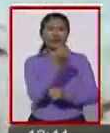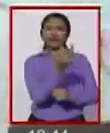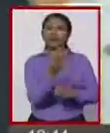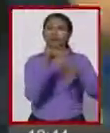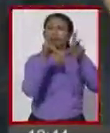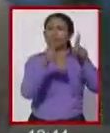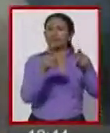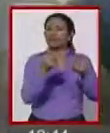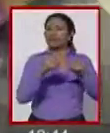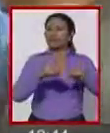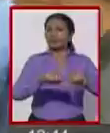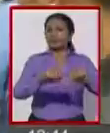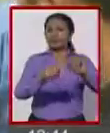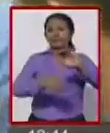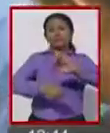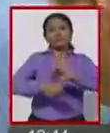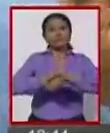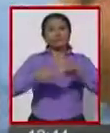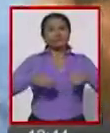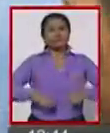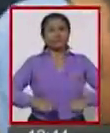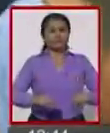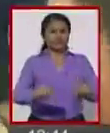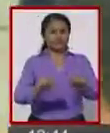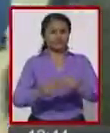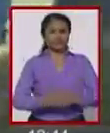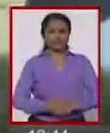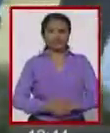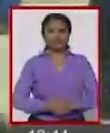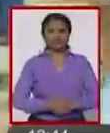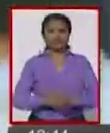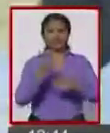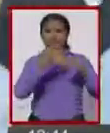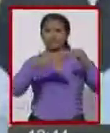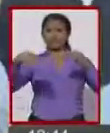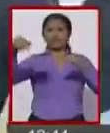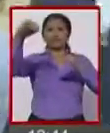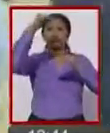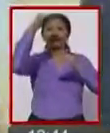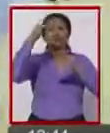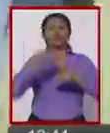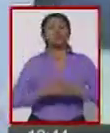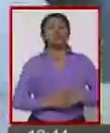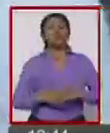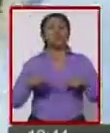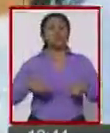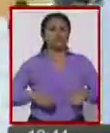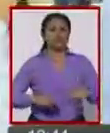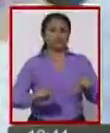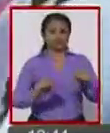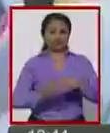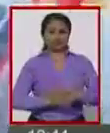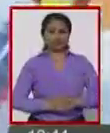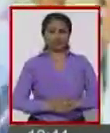algunas personas que todavía quedaban dentro o en la parte de arriba, que habían logrado huir a la parte de arriba del